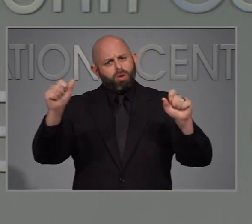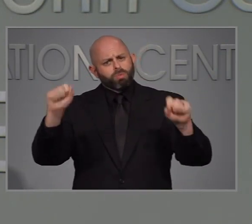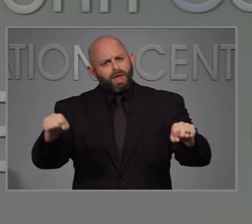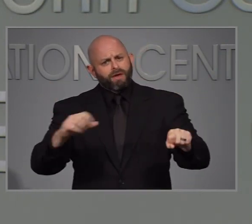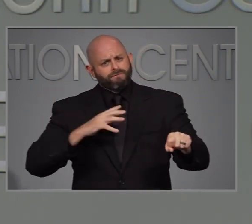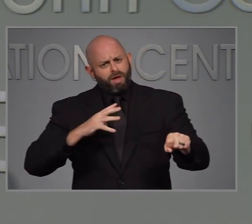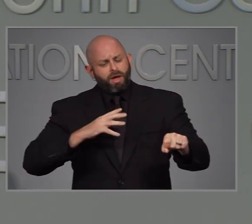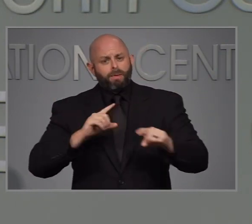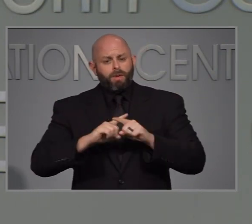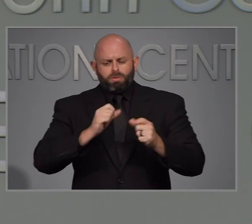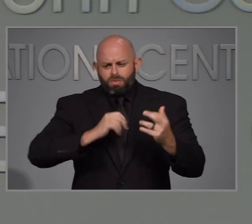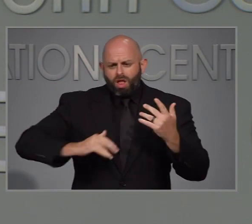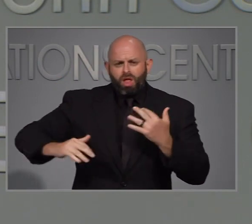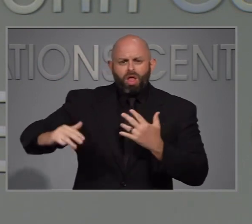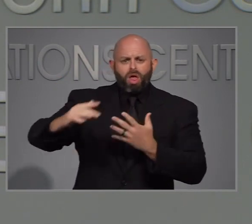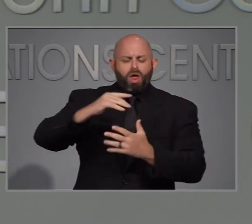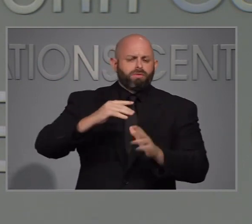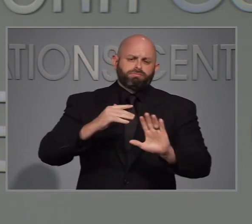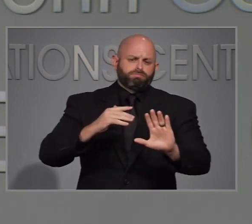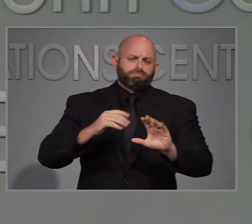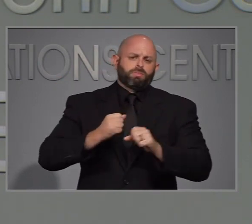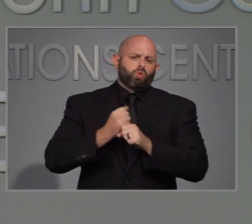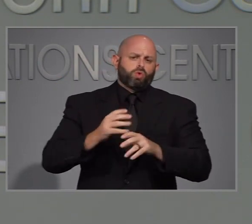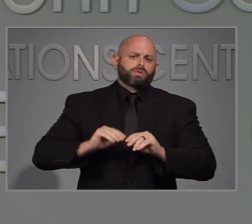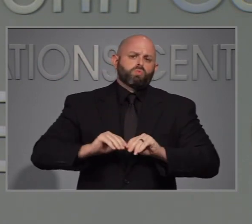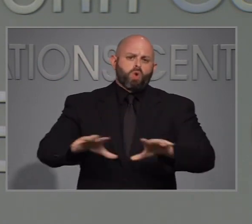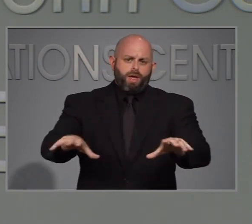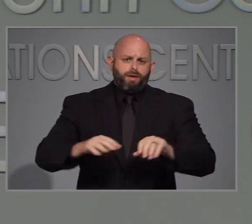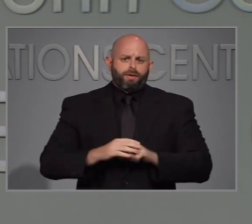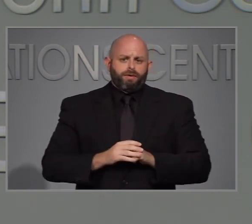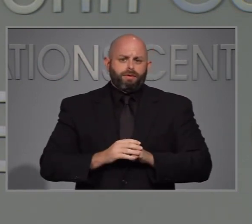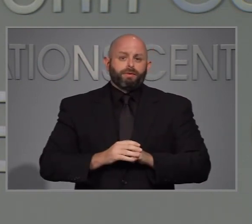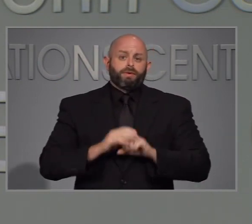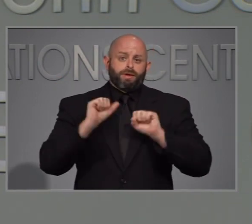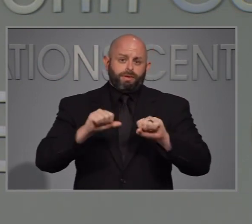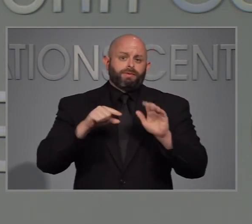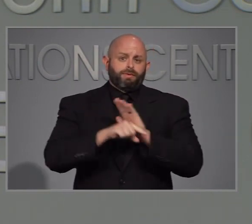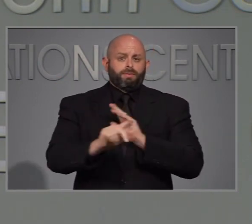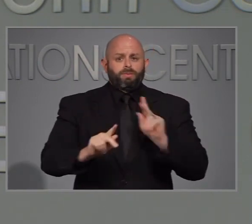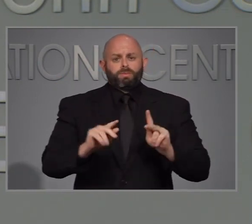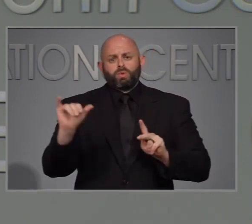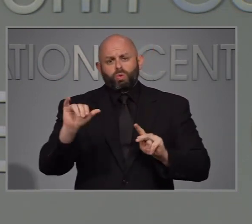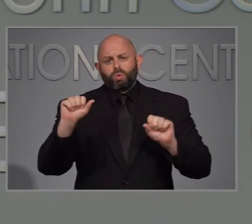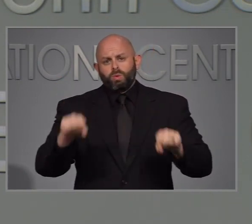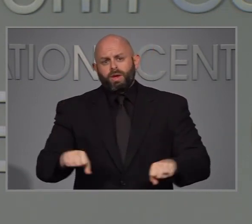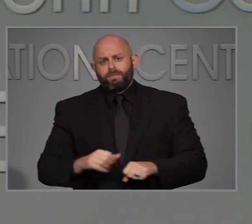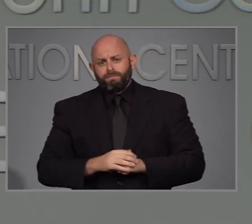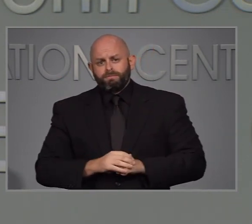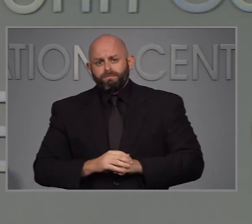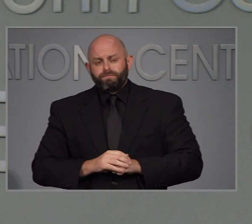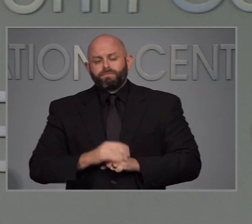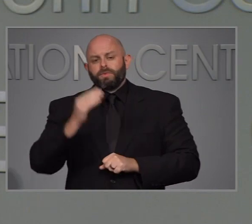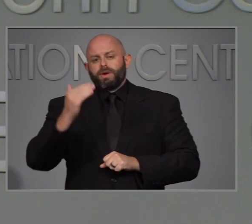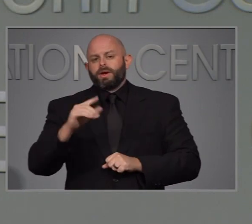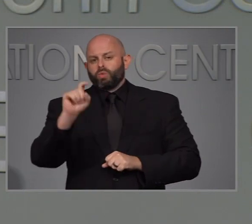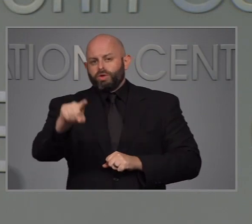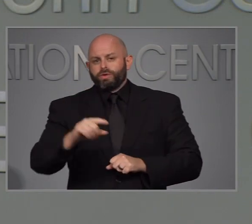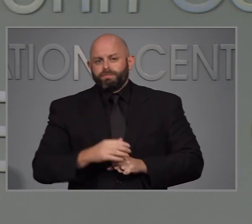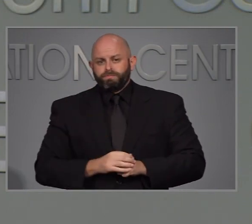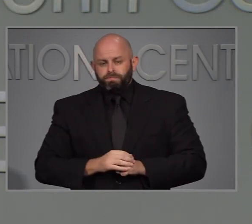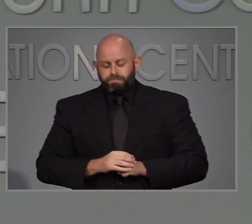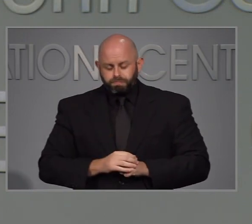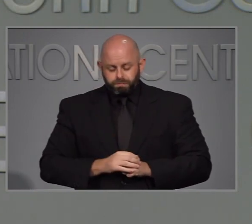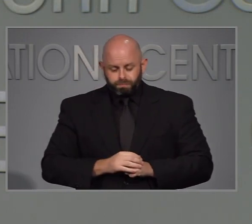julio, pero no lo tenemos que hacer en un área con multitudes que puede ocasionar la propagación del virus y costar vidas.